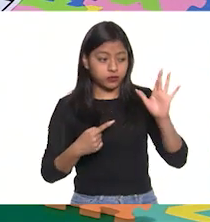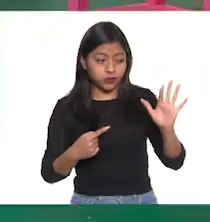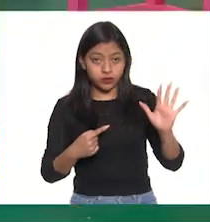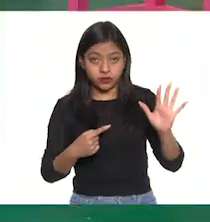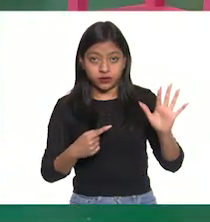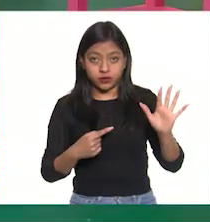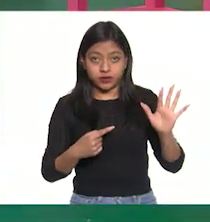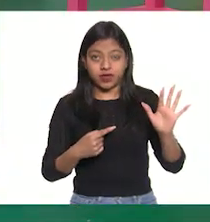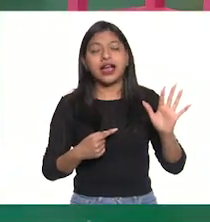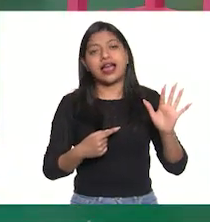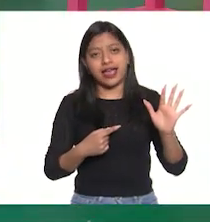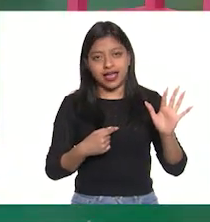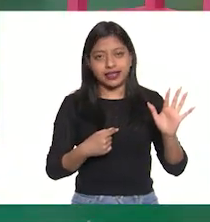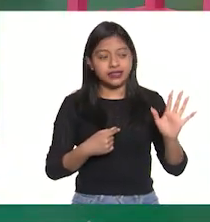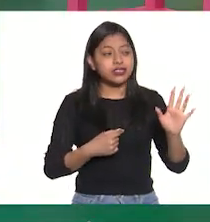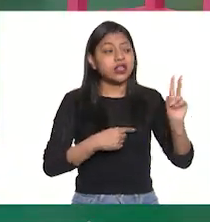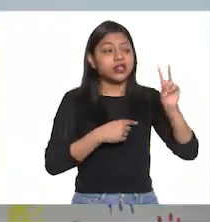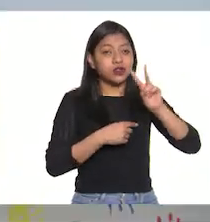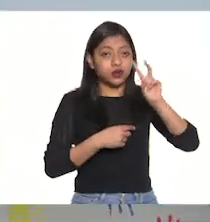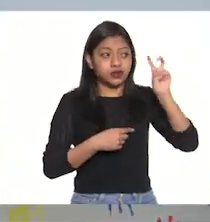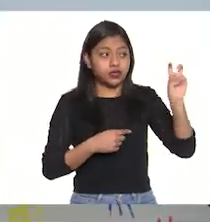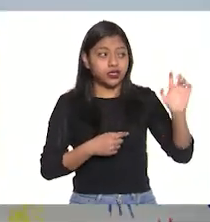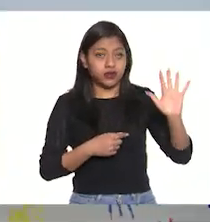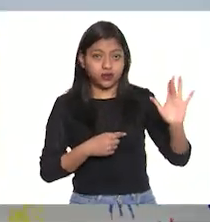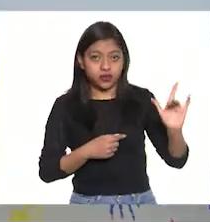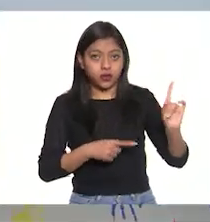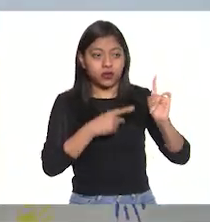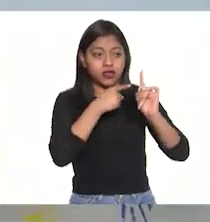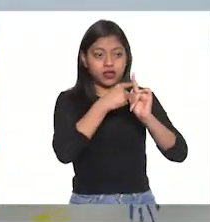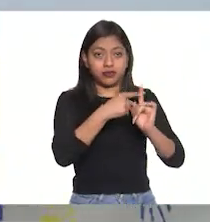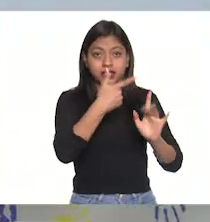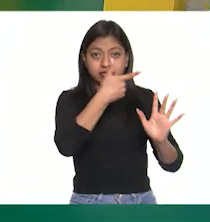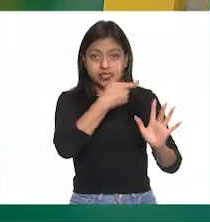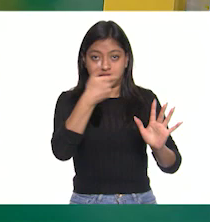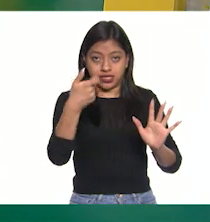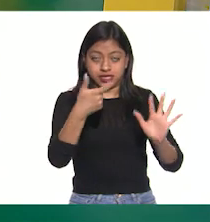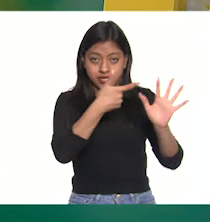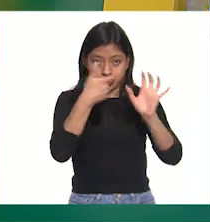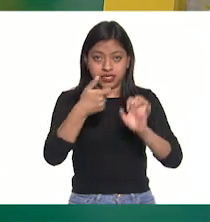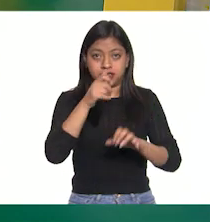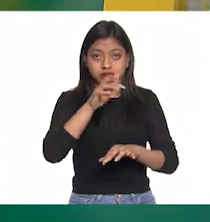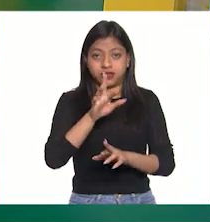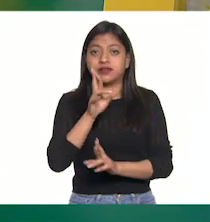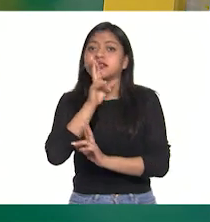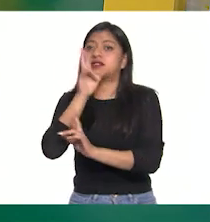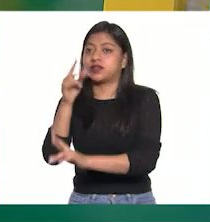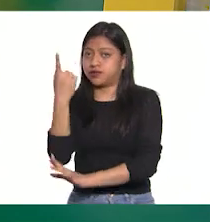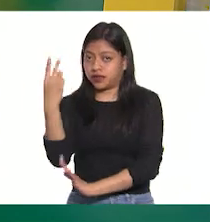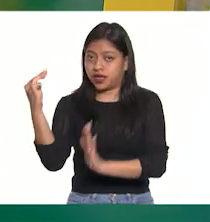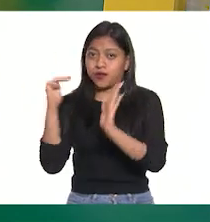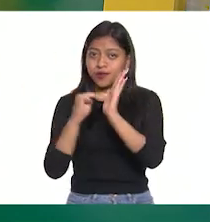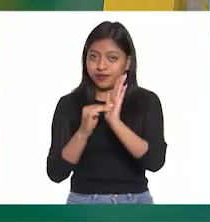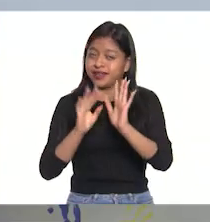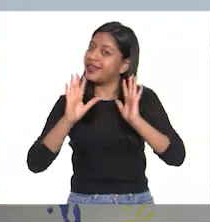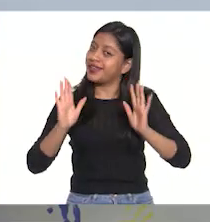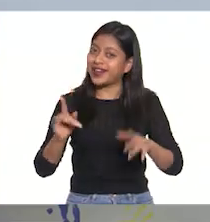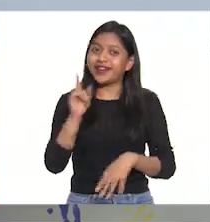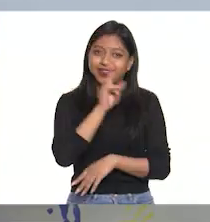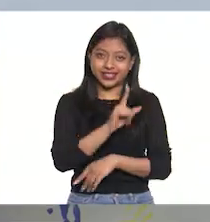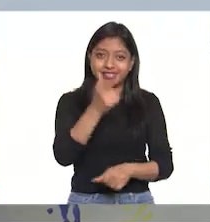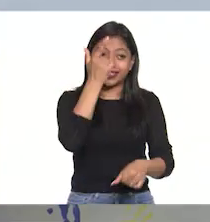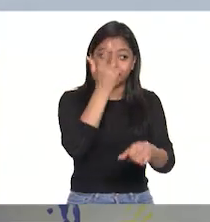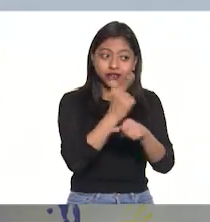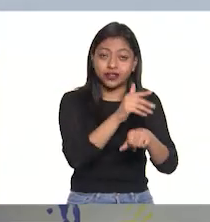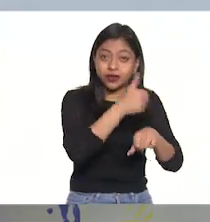decenas, 250. Muy bien. ¡Ay, qué padre! Si tenemos 750 y